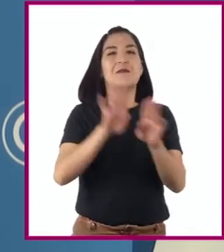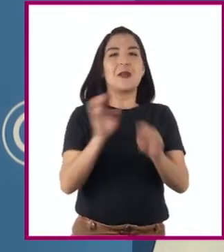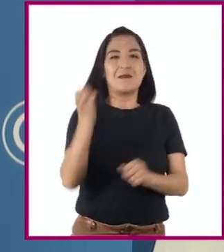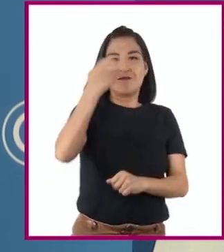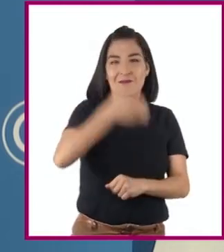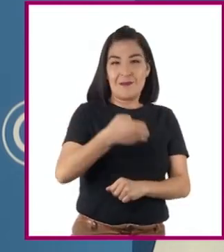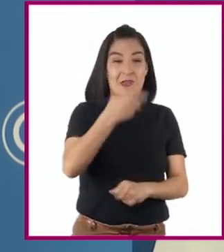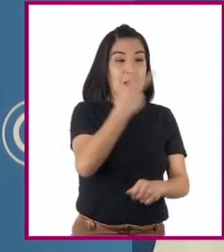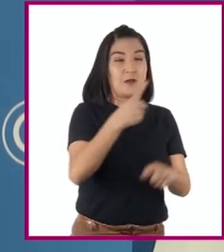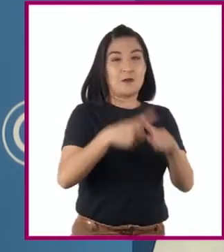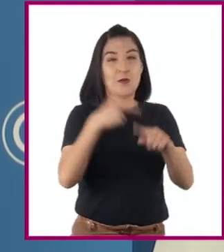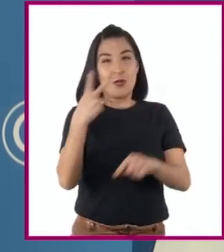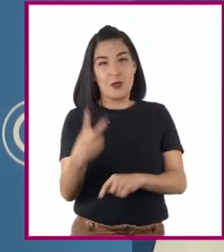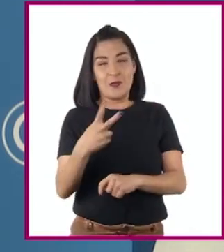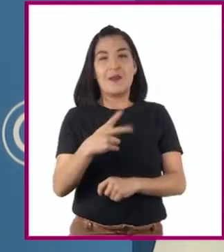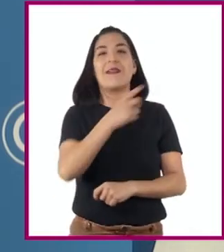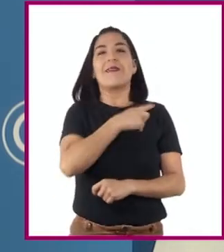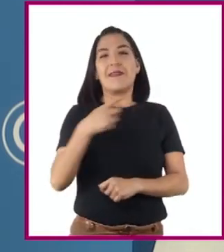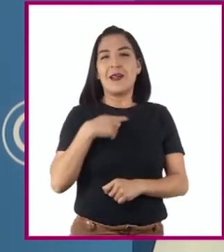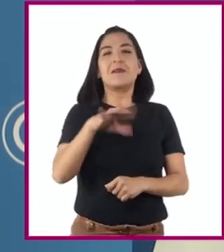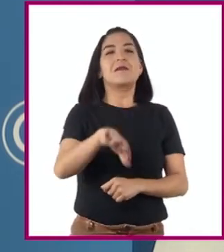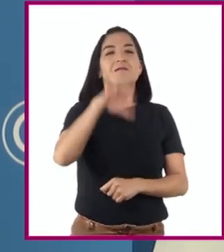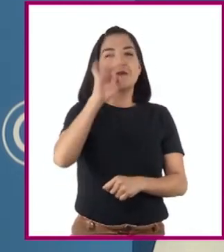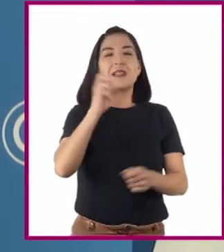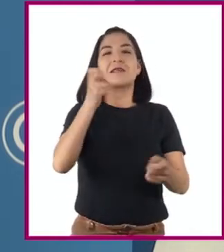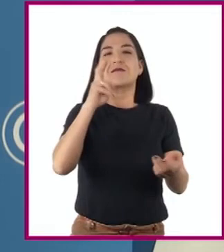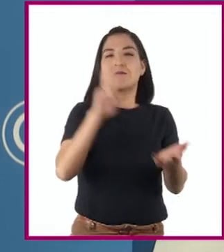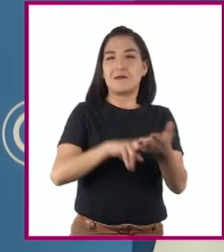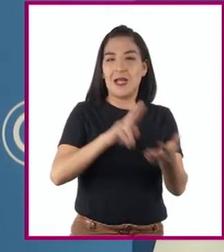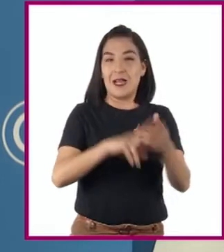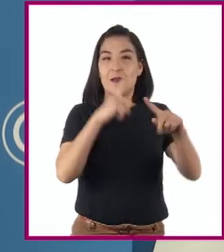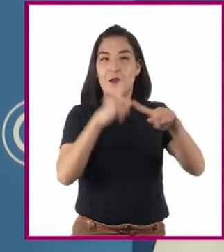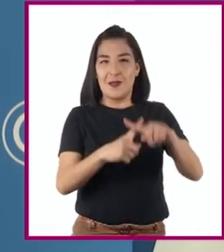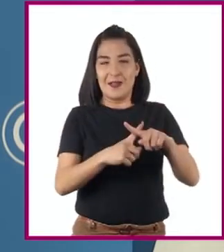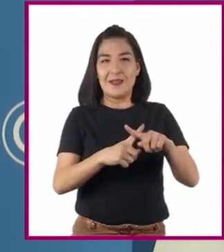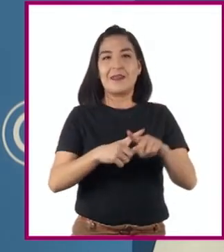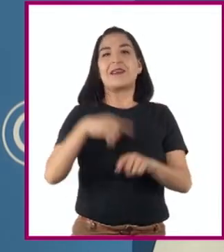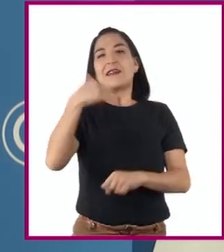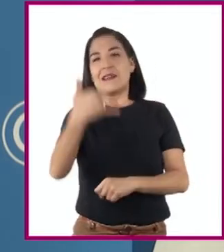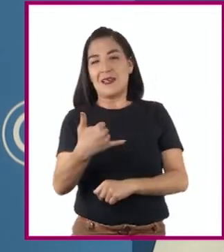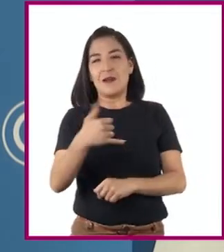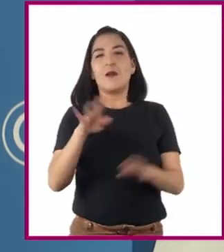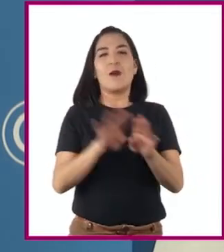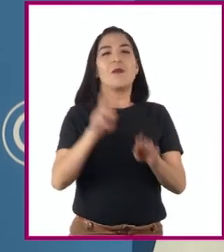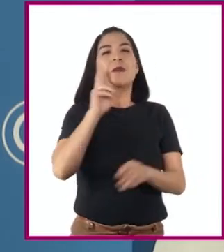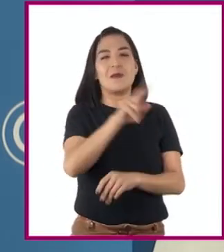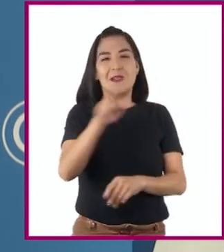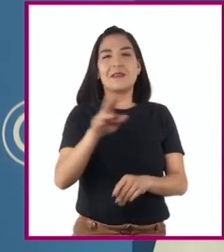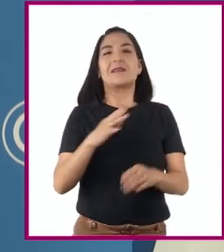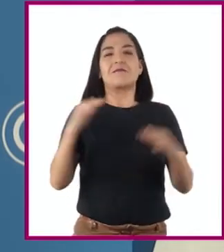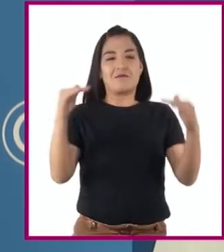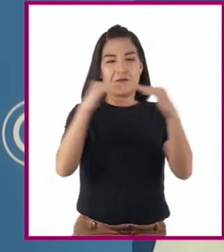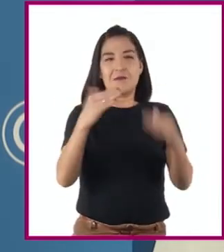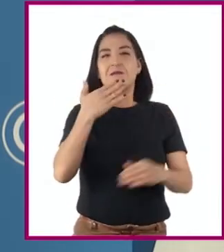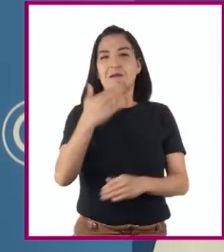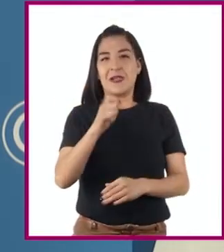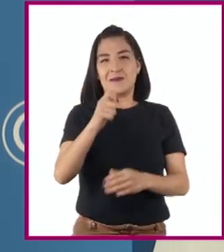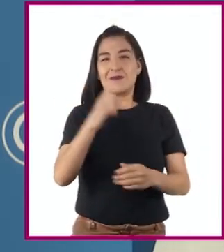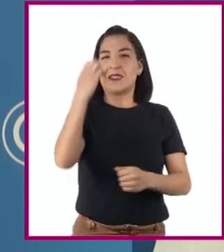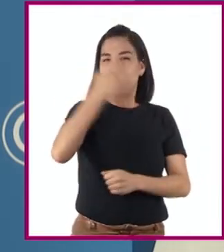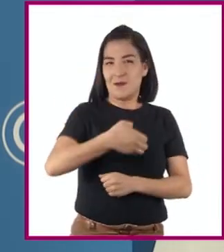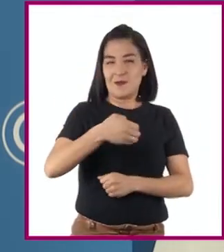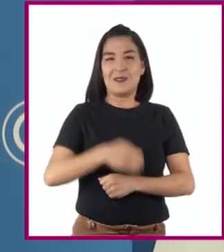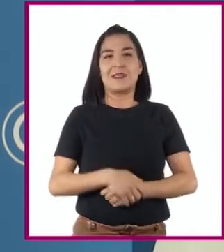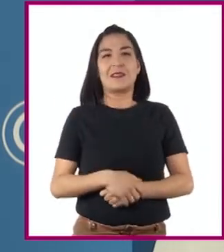lineales 2x2, debemos encontrar el valor de x y de y que satisfagan ambas igualdades en las